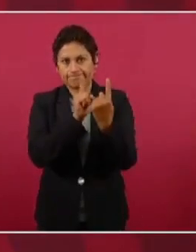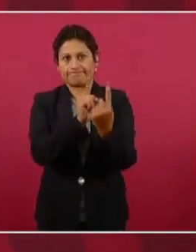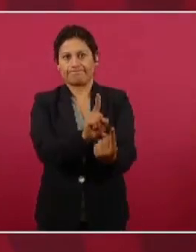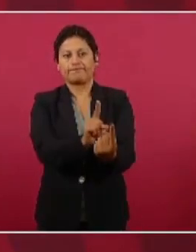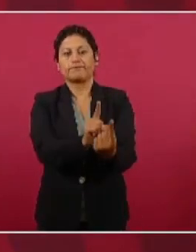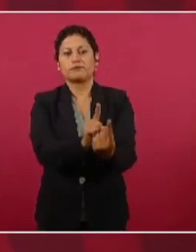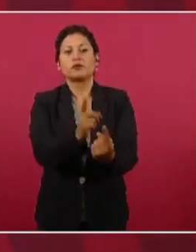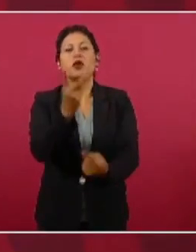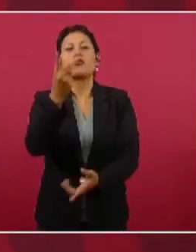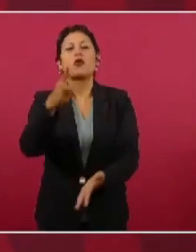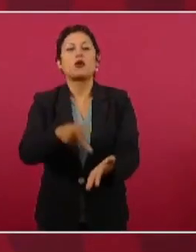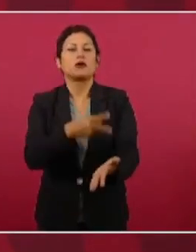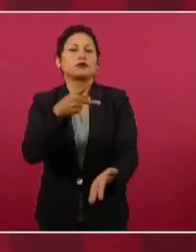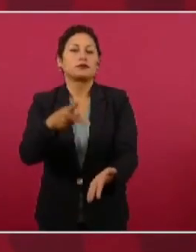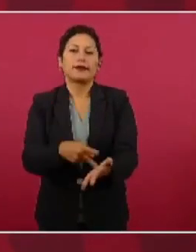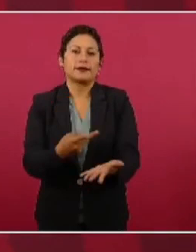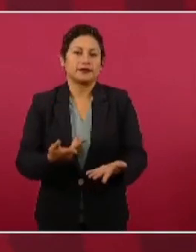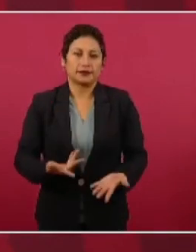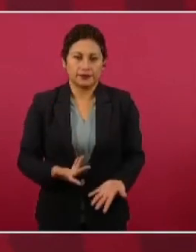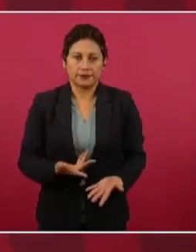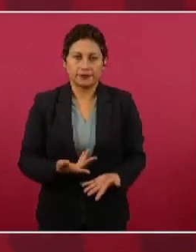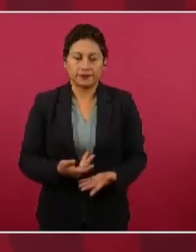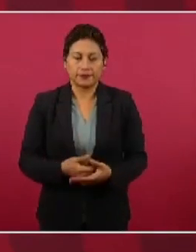en dos ocasiones